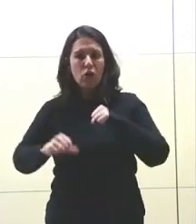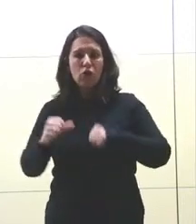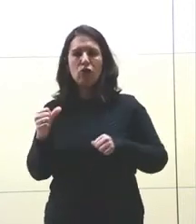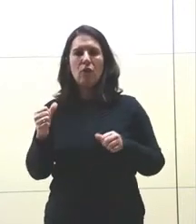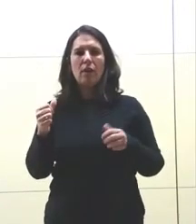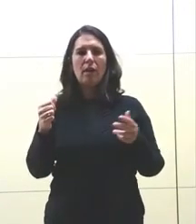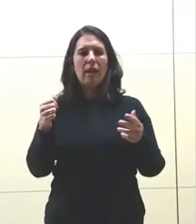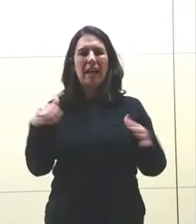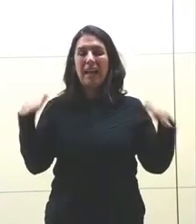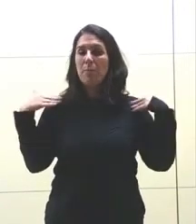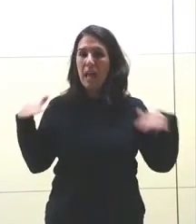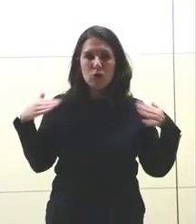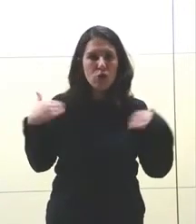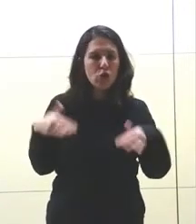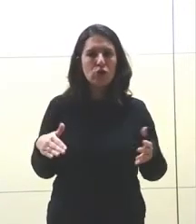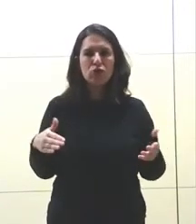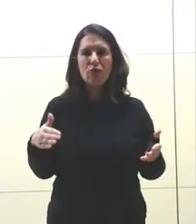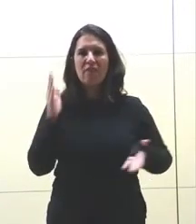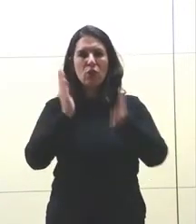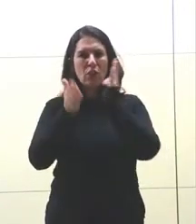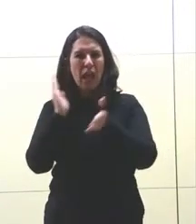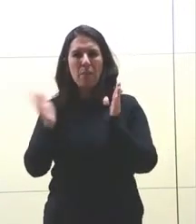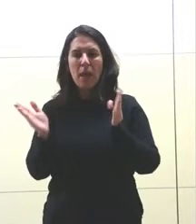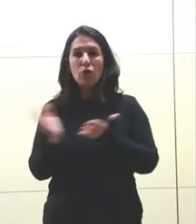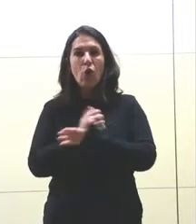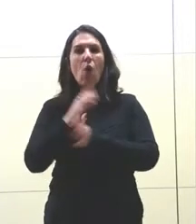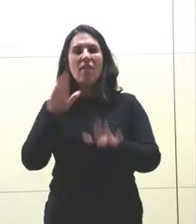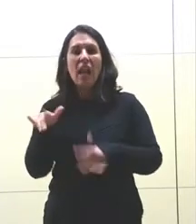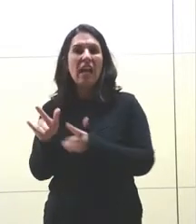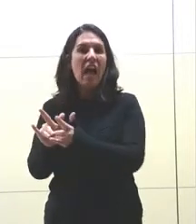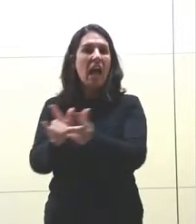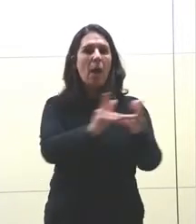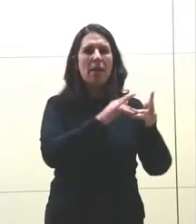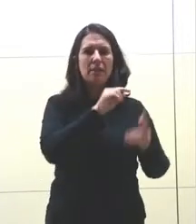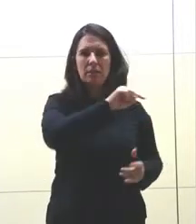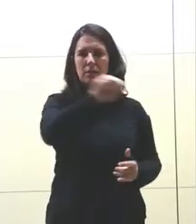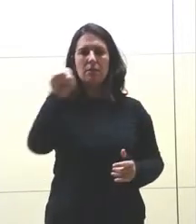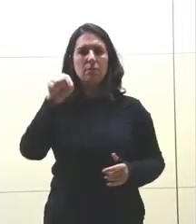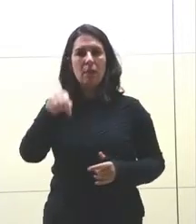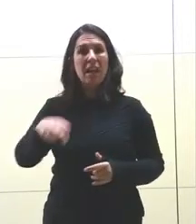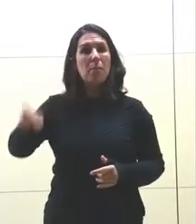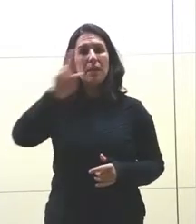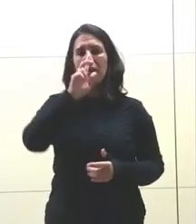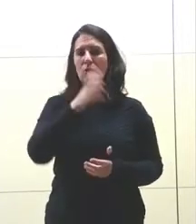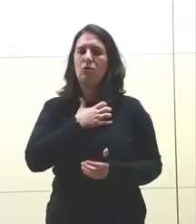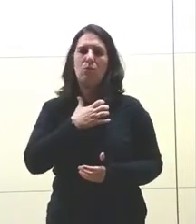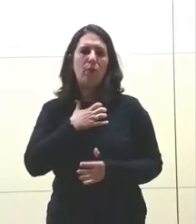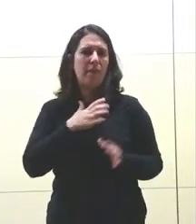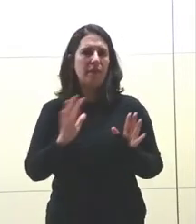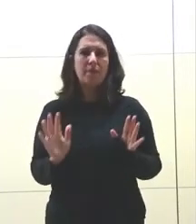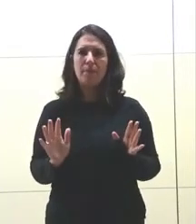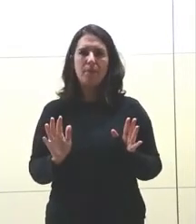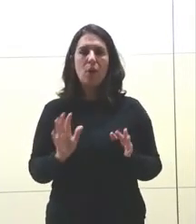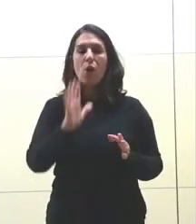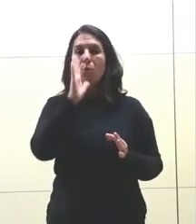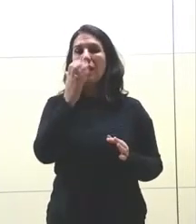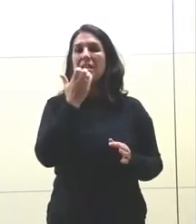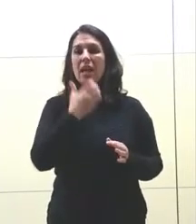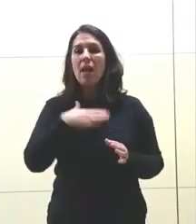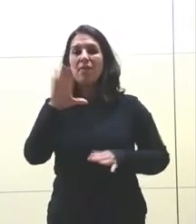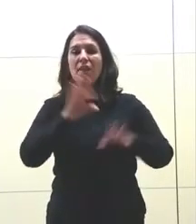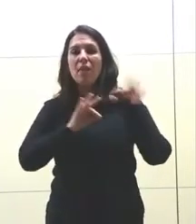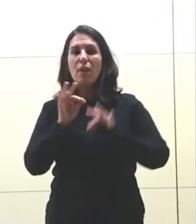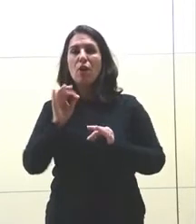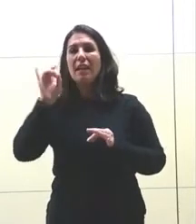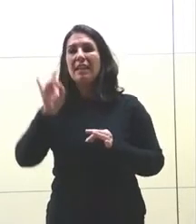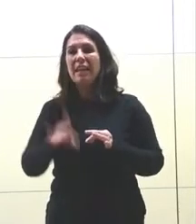en gimnasios de fisioterapia. Pues esa situación no se puede repetir, porque si hay que decidir quién entra y quién no